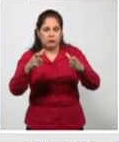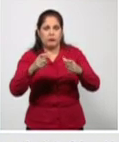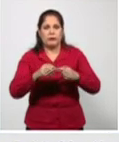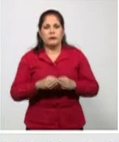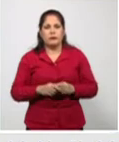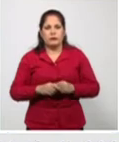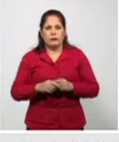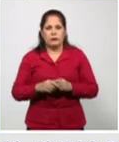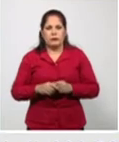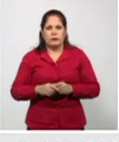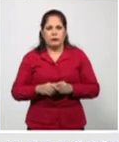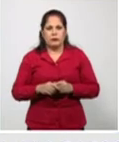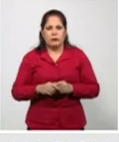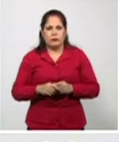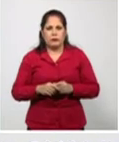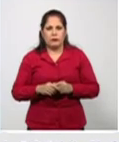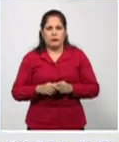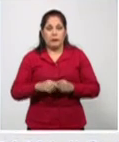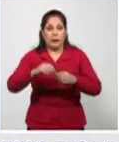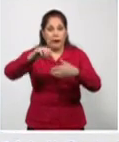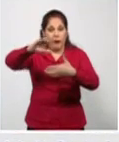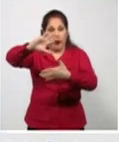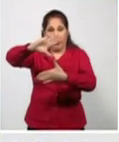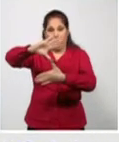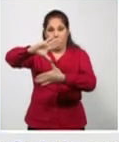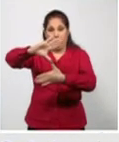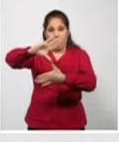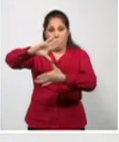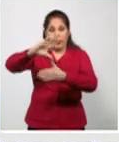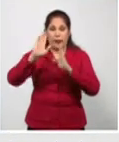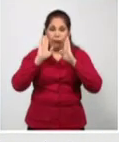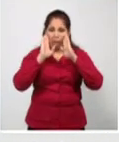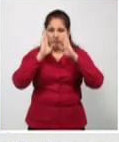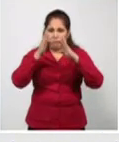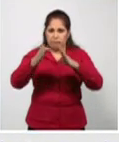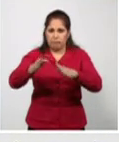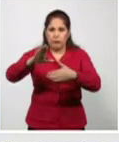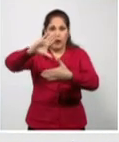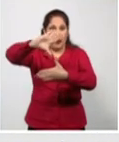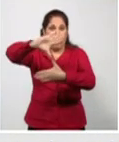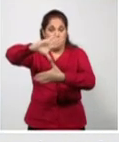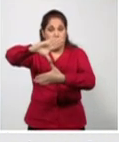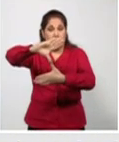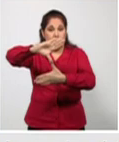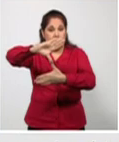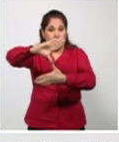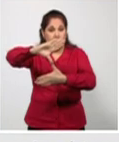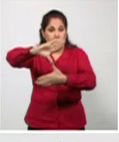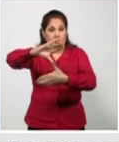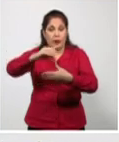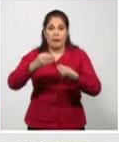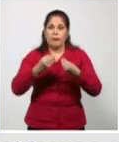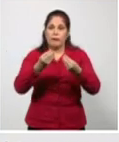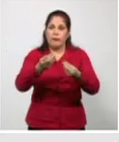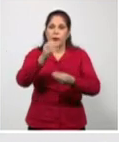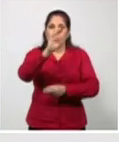elevada. La región de las Américas, epicentro de la enfermedad, que se mantiene así, aportando el